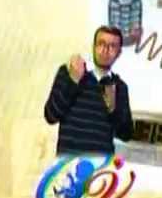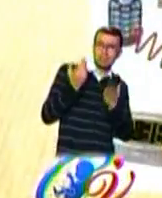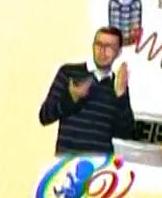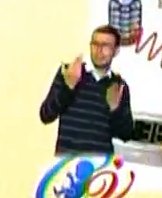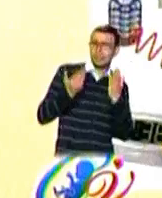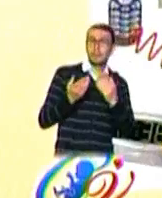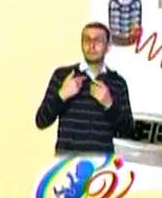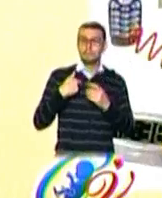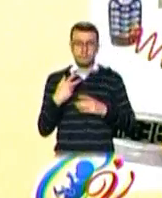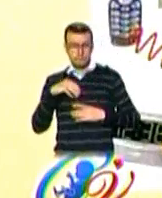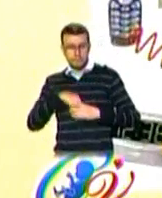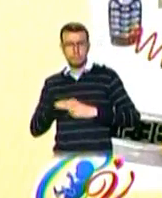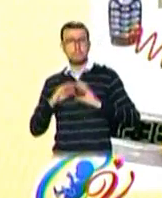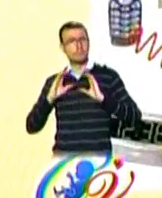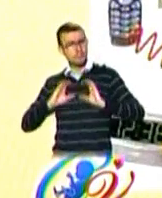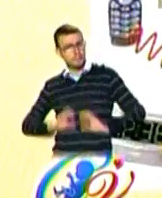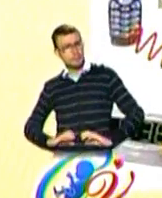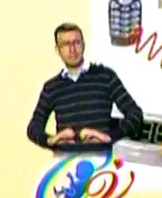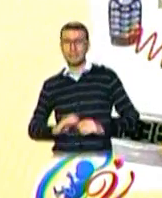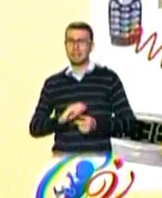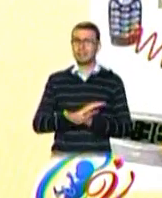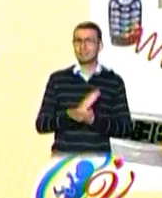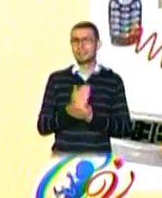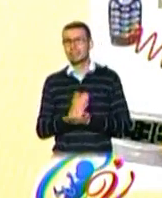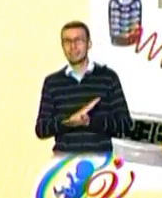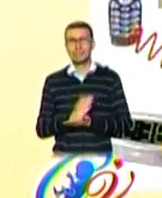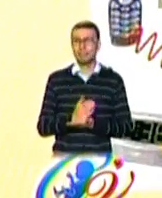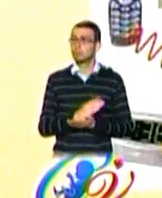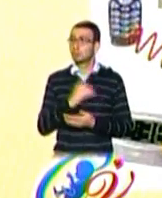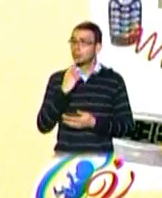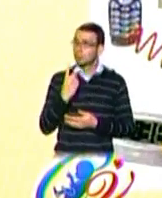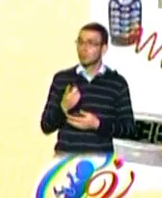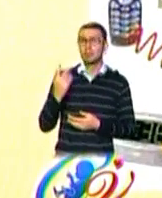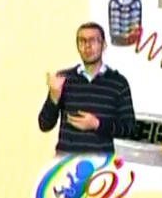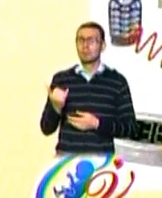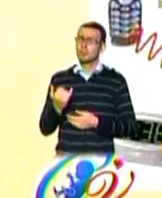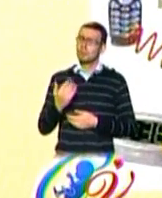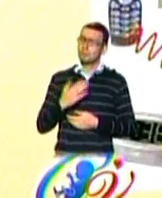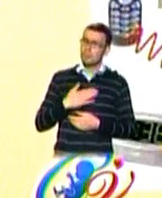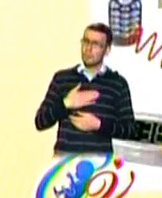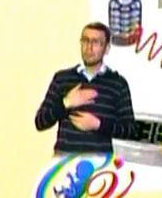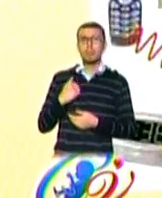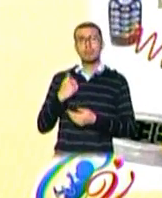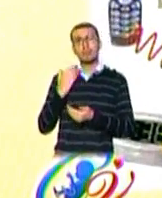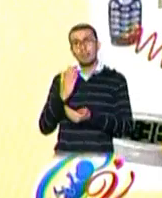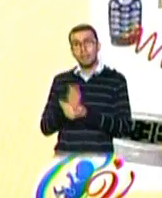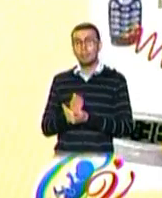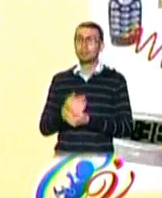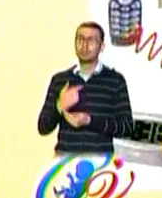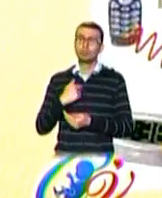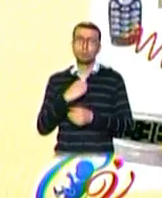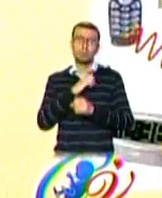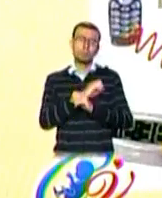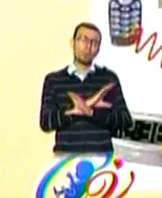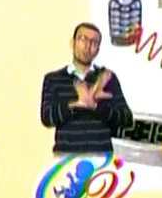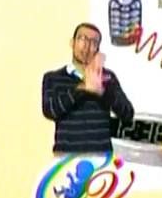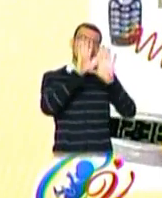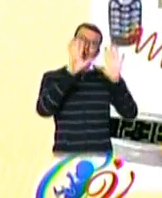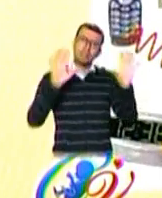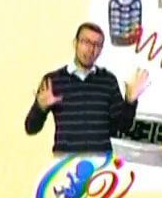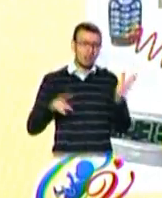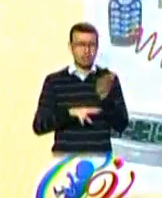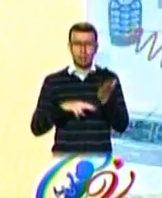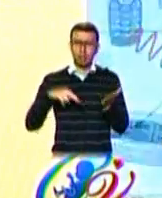un desequilibrio. Y entonces ustedes van a la consulta y me dicen, doctor, ¿qué será que yo vengo? Porque me levanto y es como si no hubiera